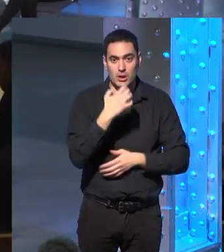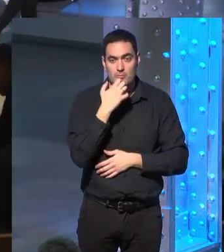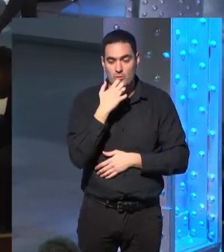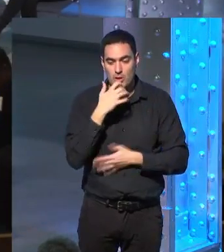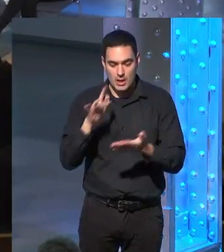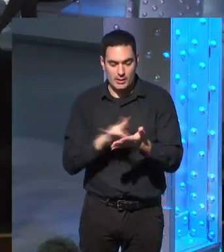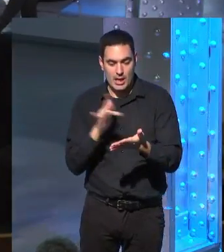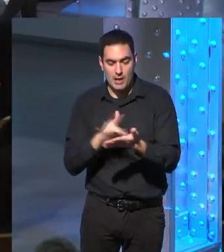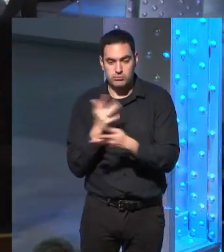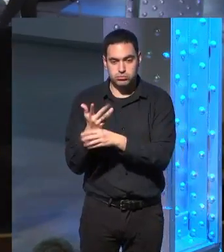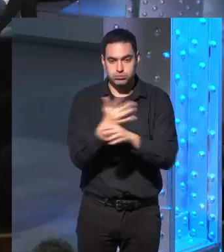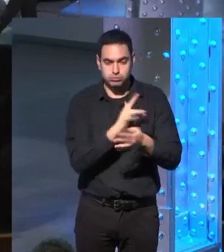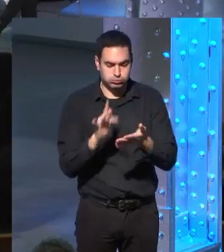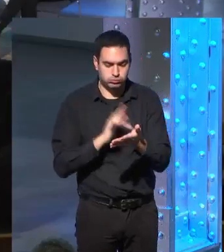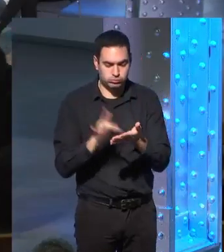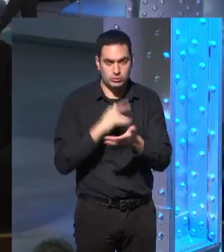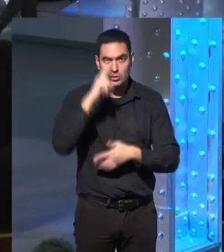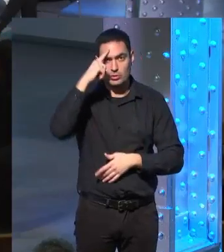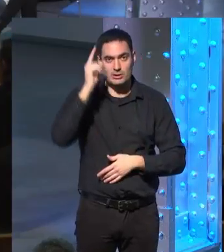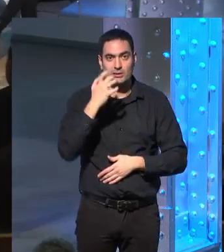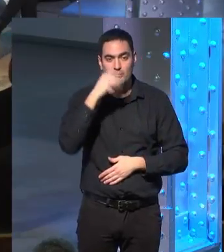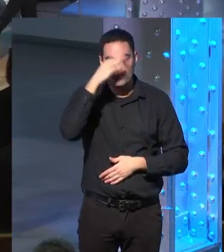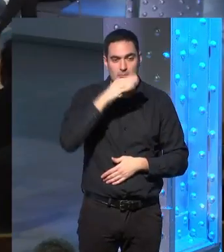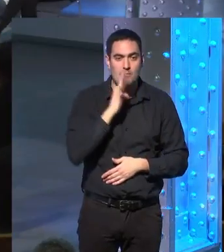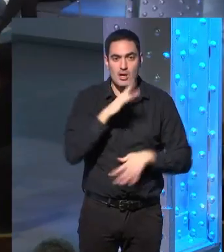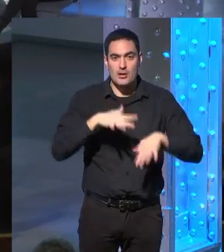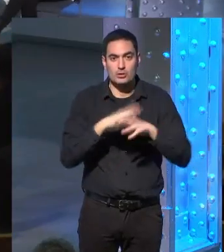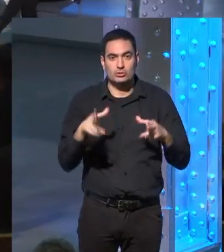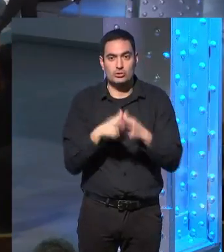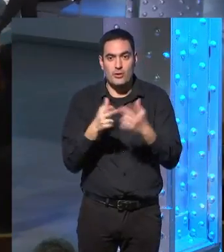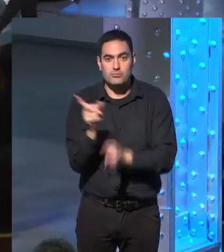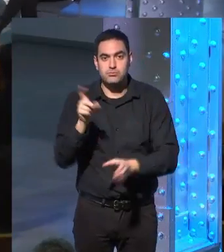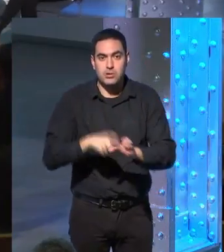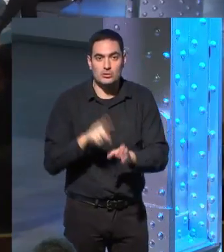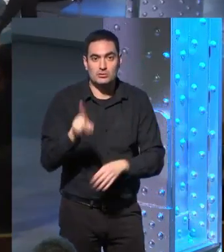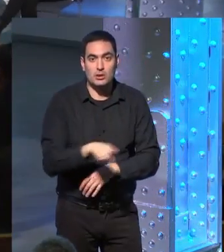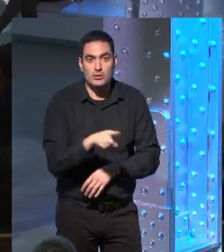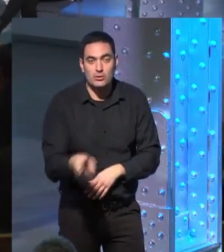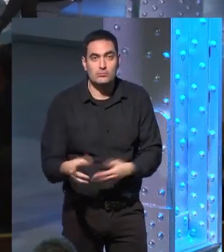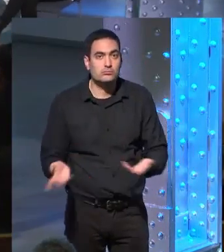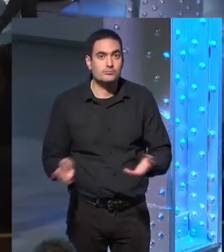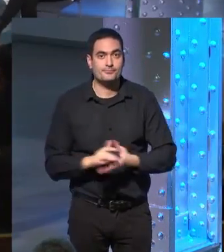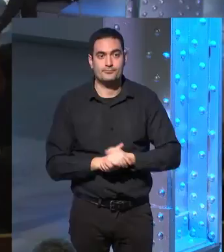con ellos? No sé si ellos tienen redes sociales en las que estéis vosotras, si podéis interactuar.